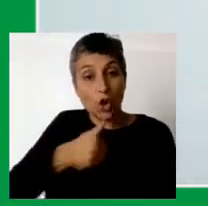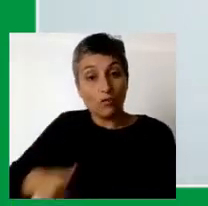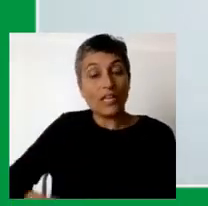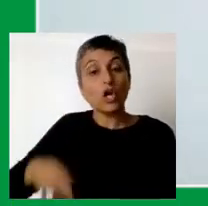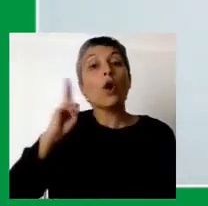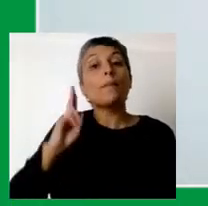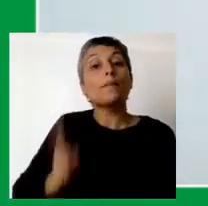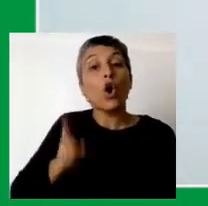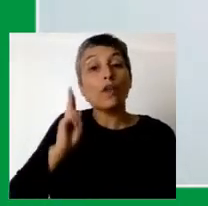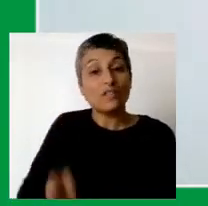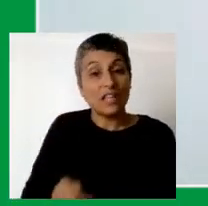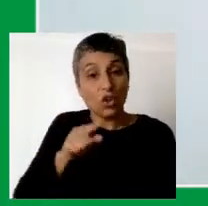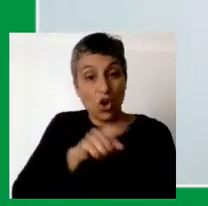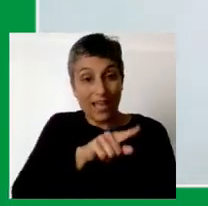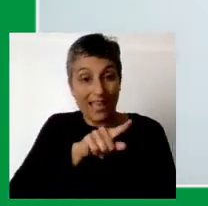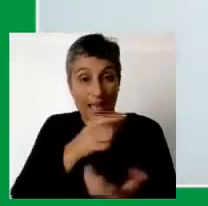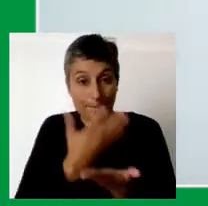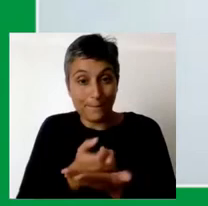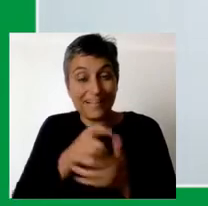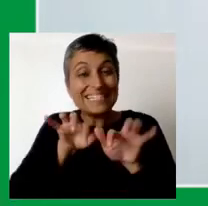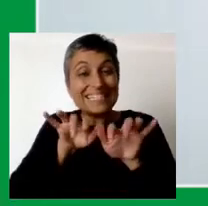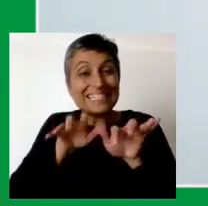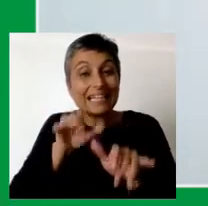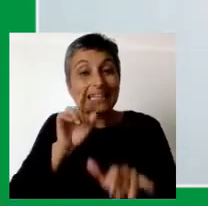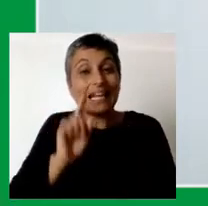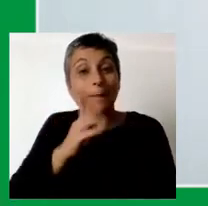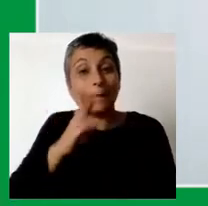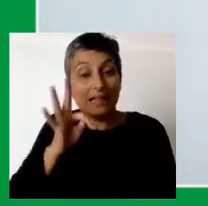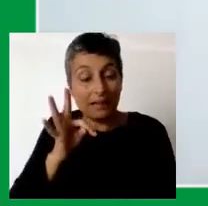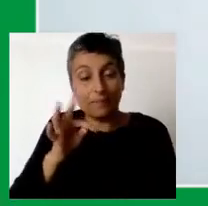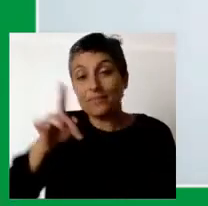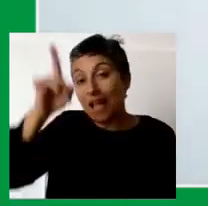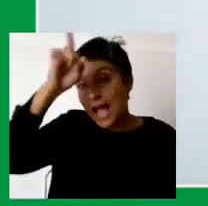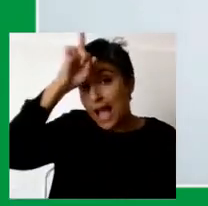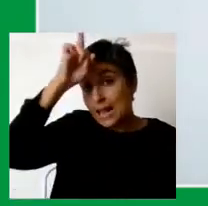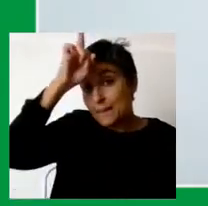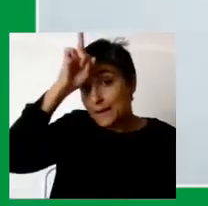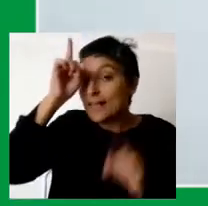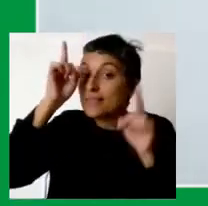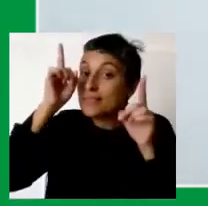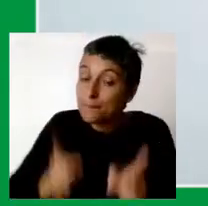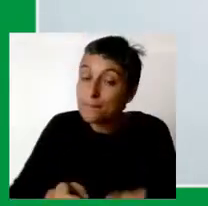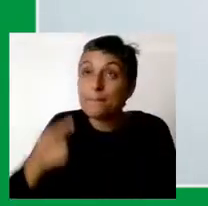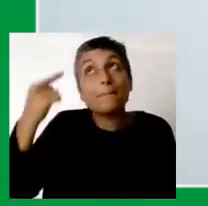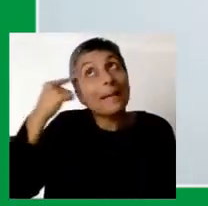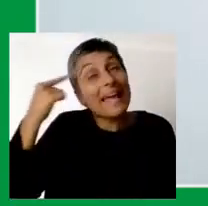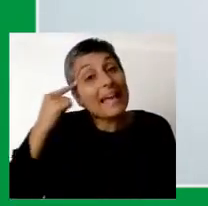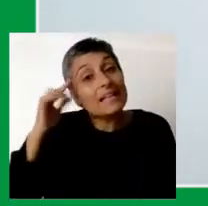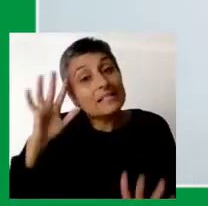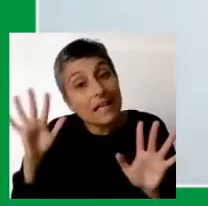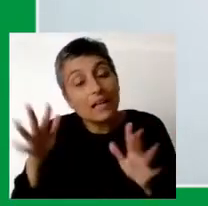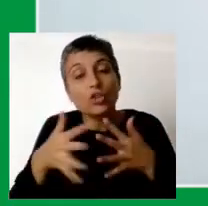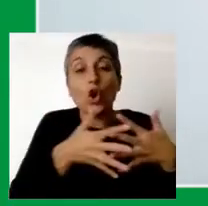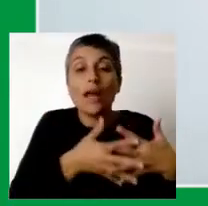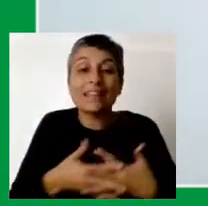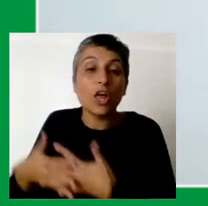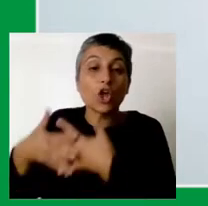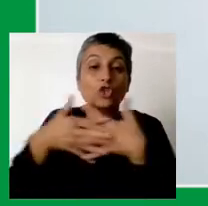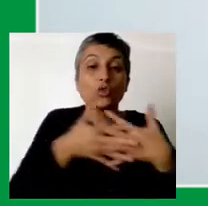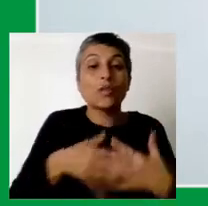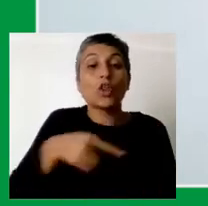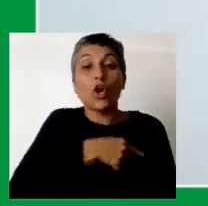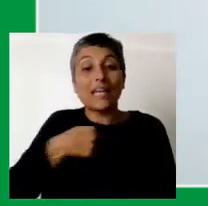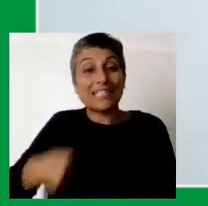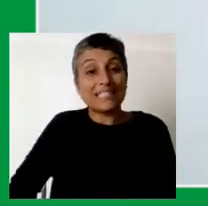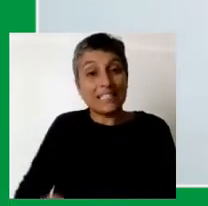prohibió el uso del chat GPT. Alemania está pensando si lo va a hacer. Estados Unidos y China, que raramente